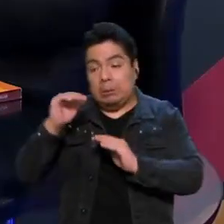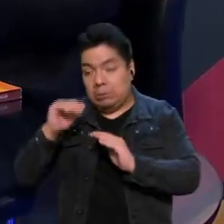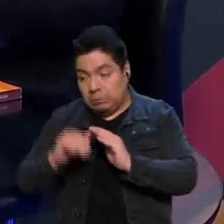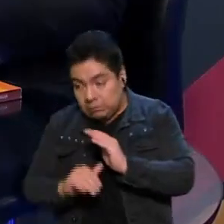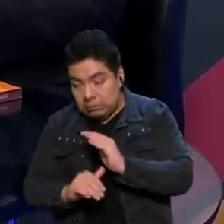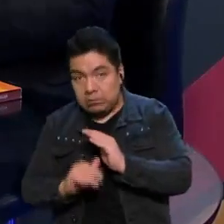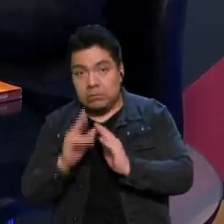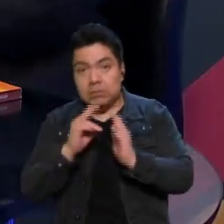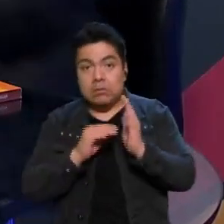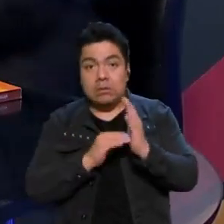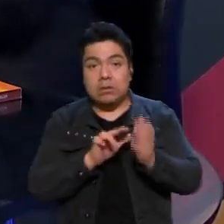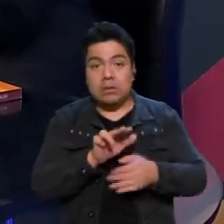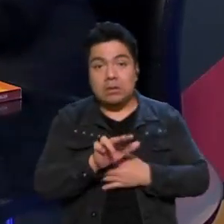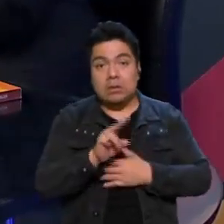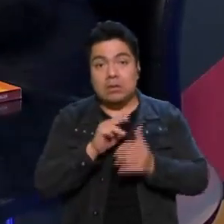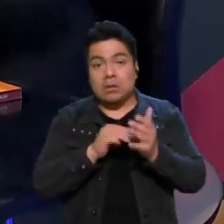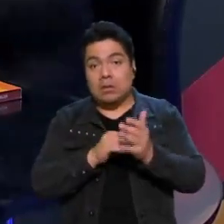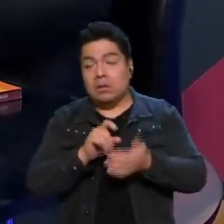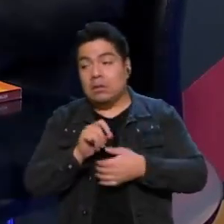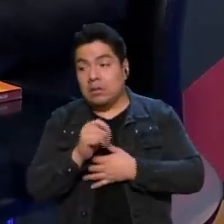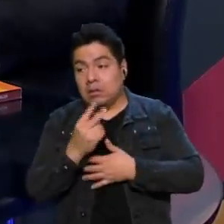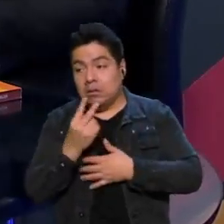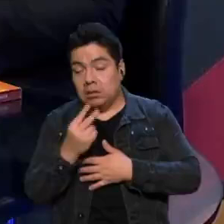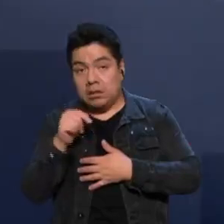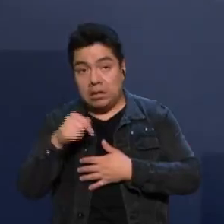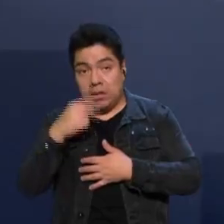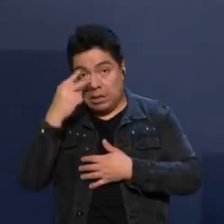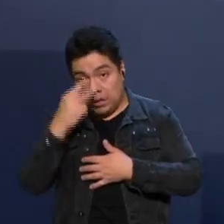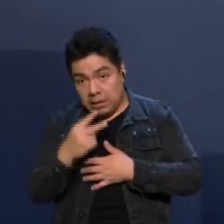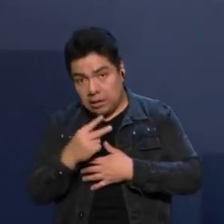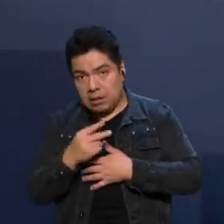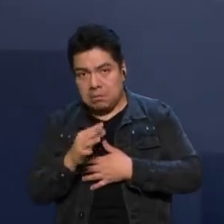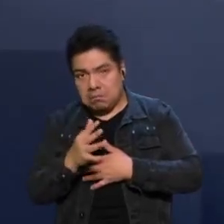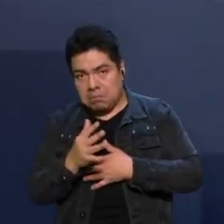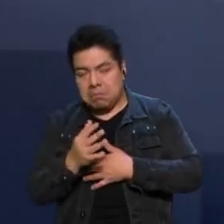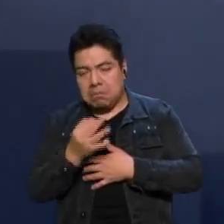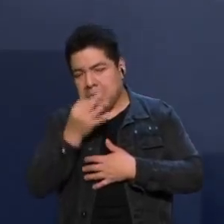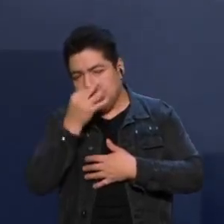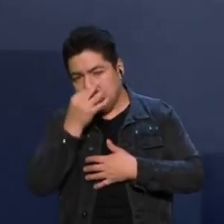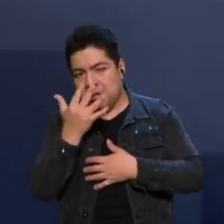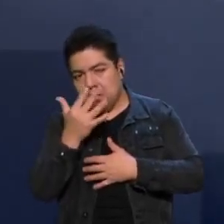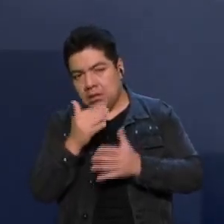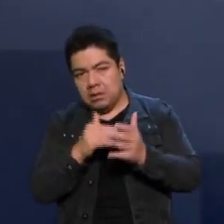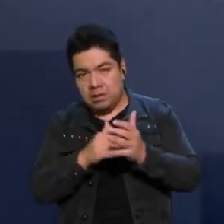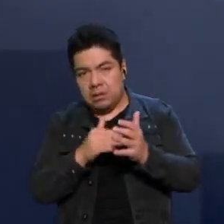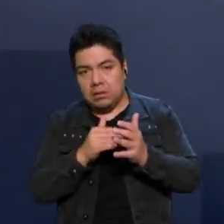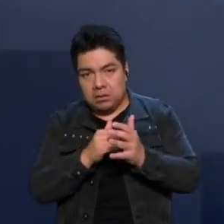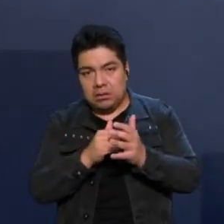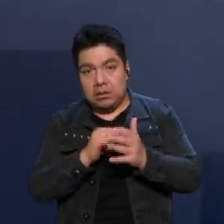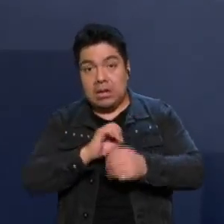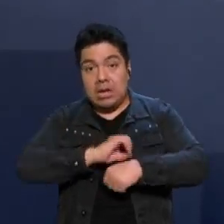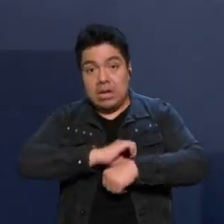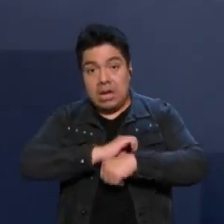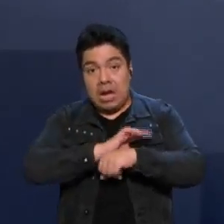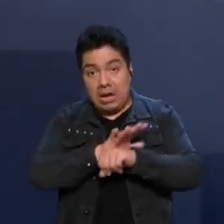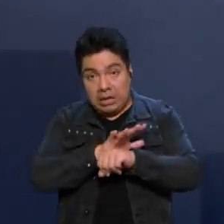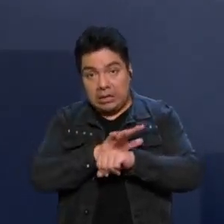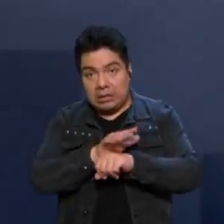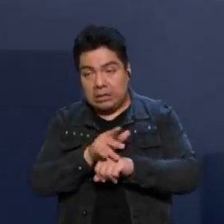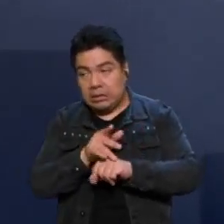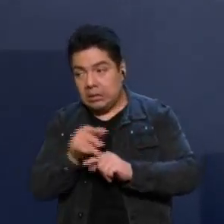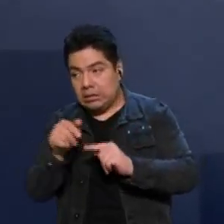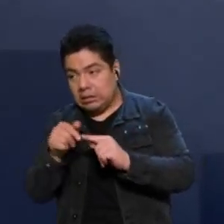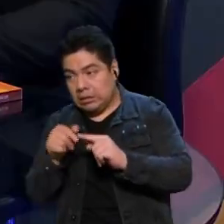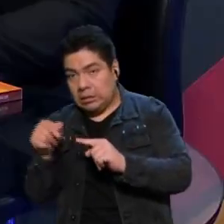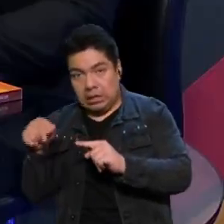que hubo entre 2018 y 2022 en nuestro país, que fue de cerca de 5 millones con una pandemia en medio, eso